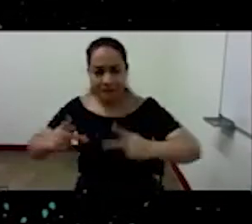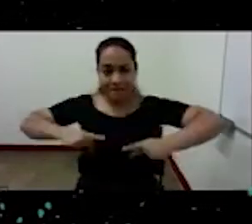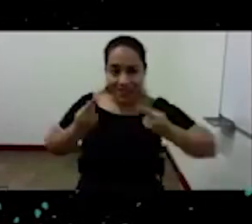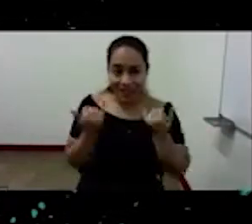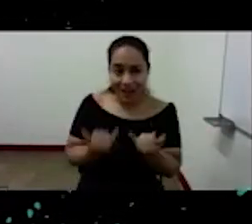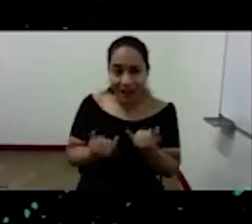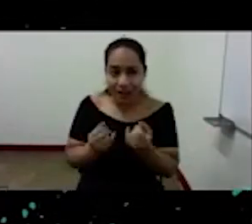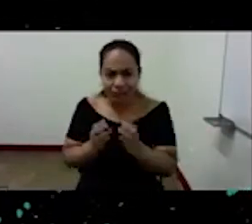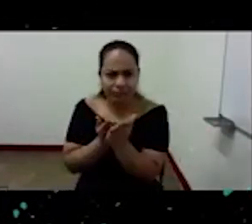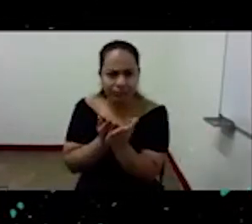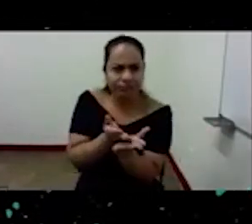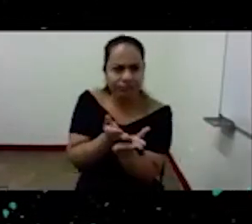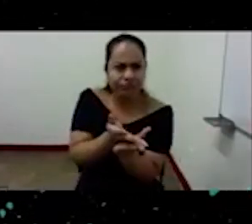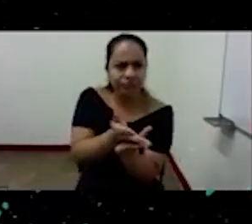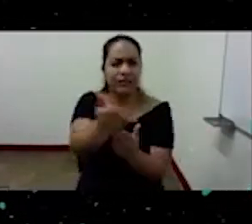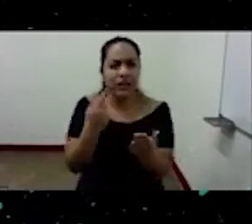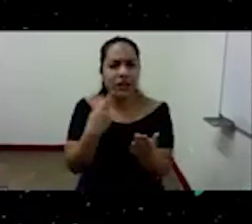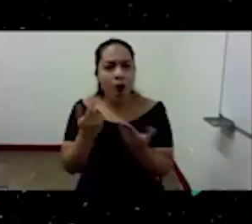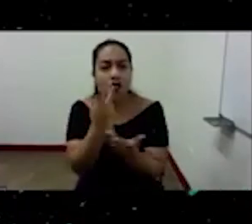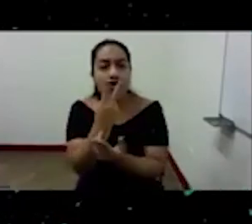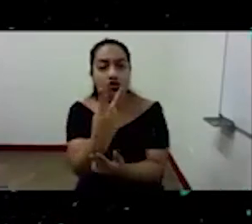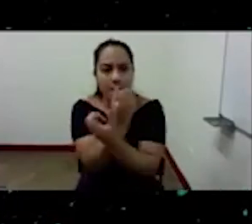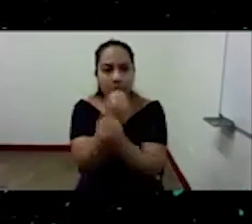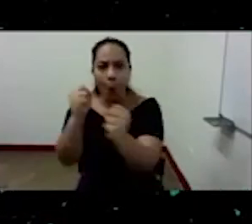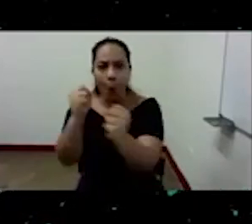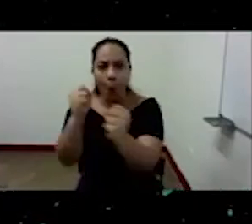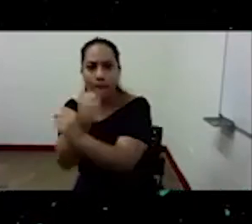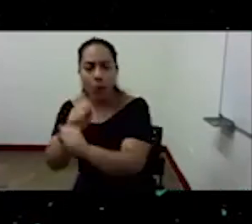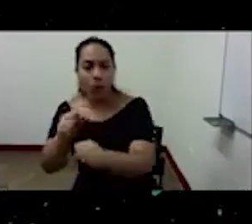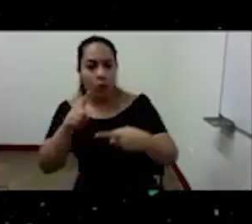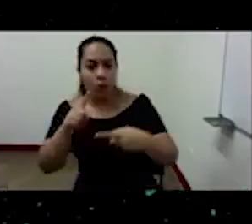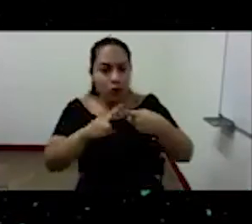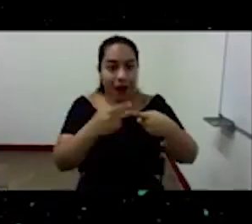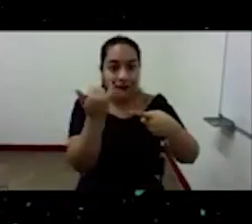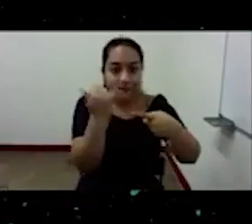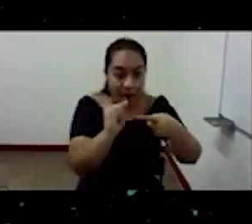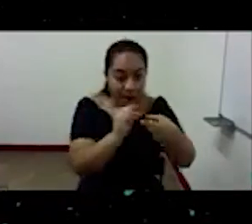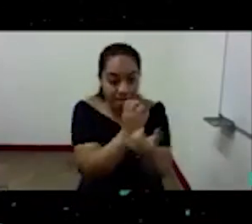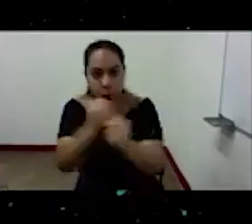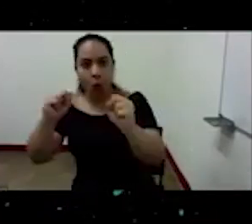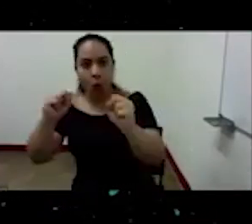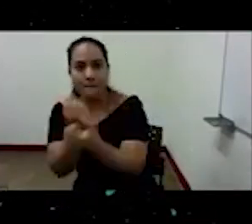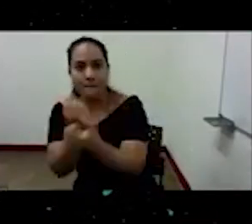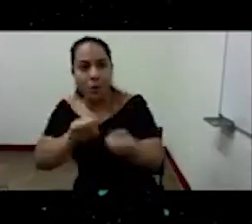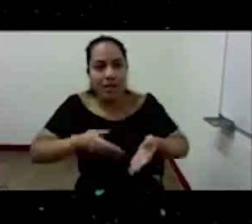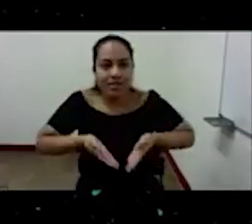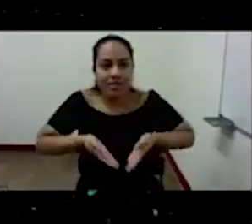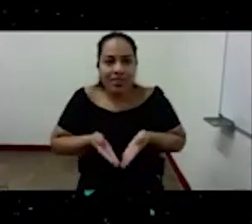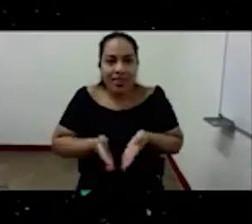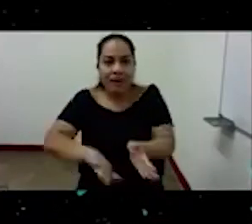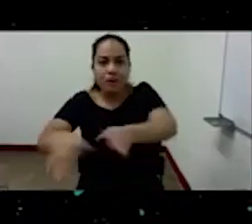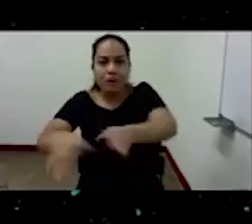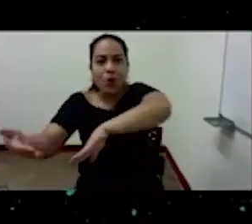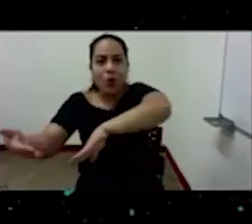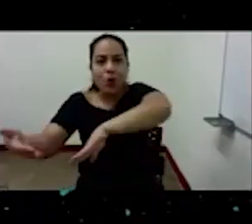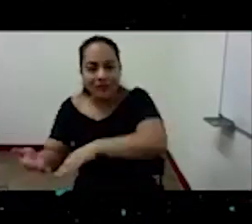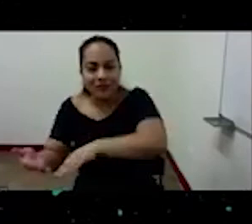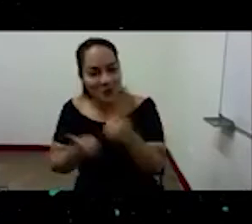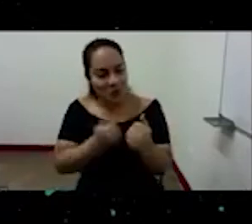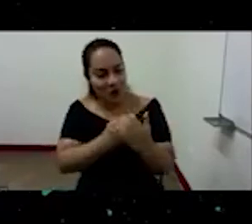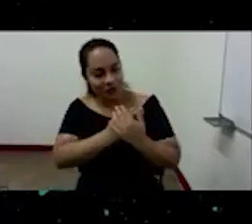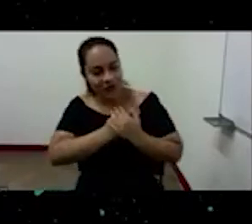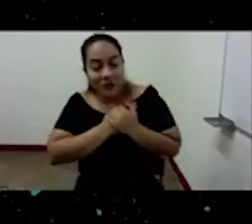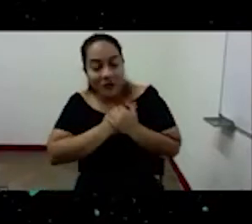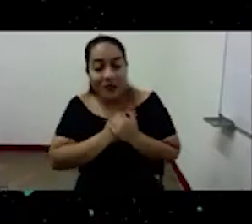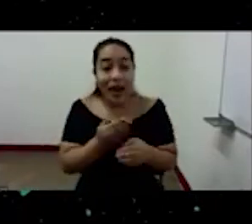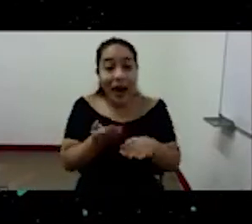globalizada. Dos explosiones, una seguida de la otra, nacimiento y muerte de la tragedia. Antes del